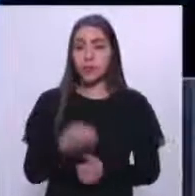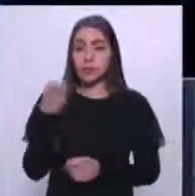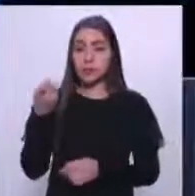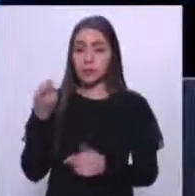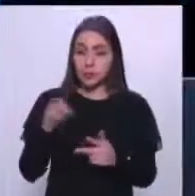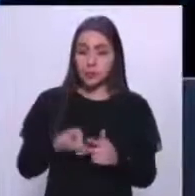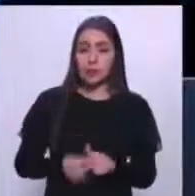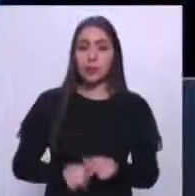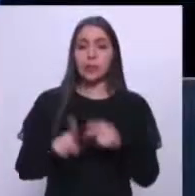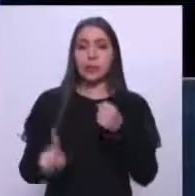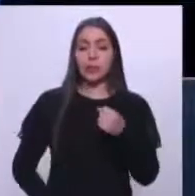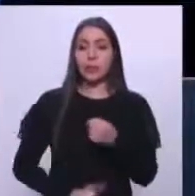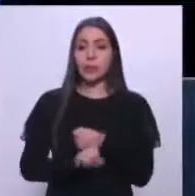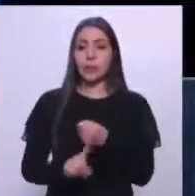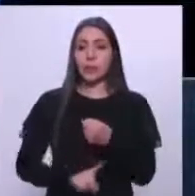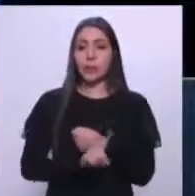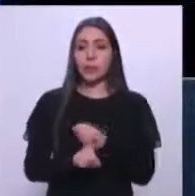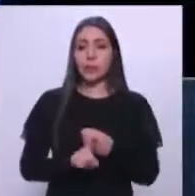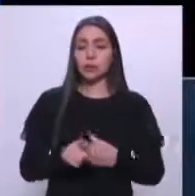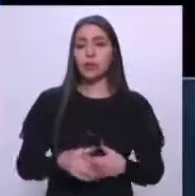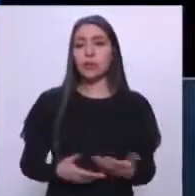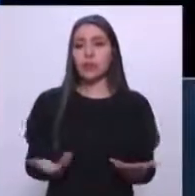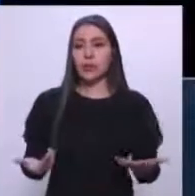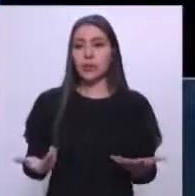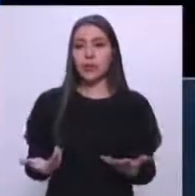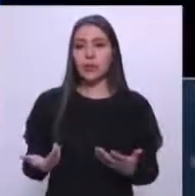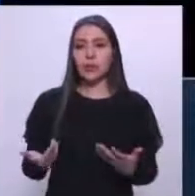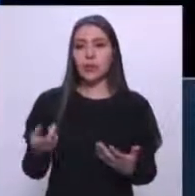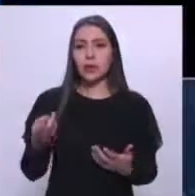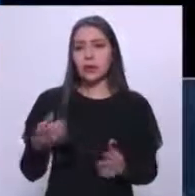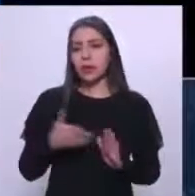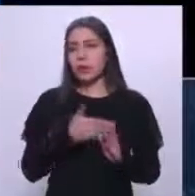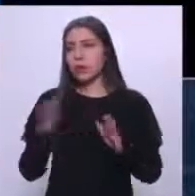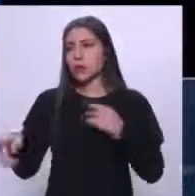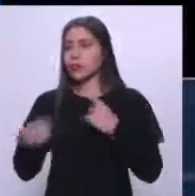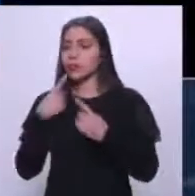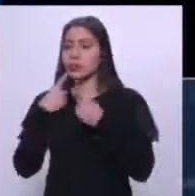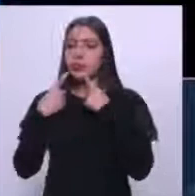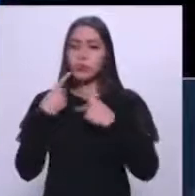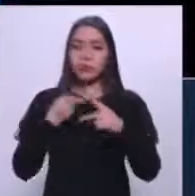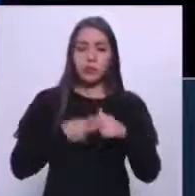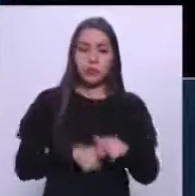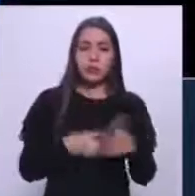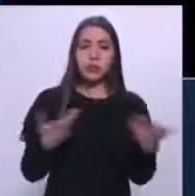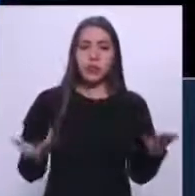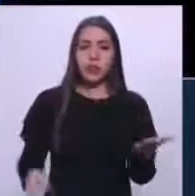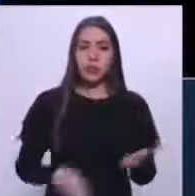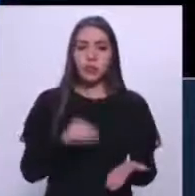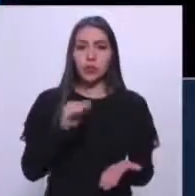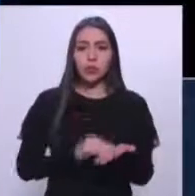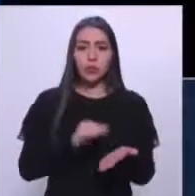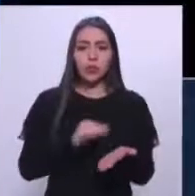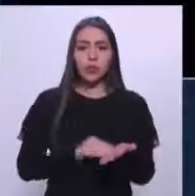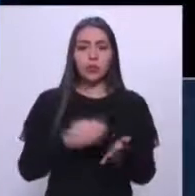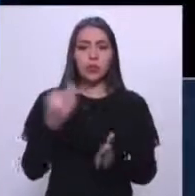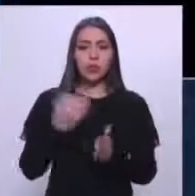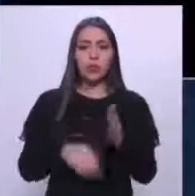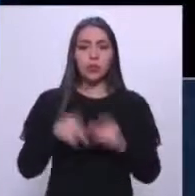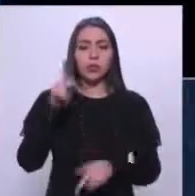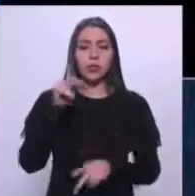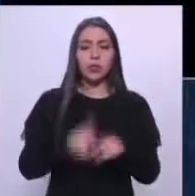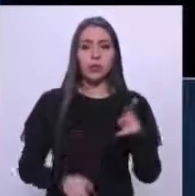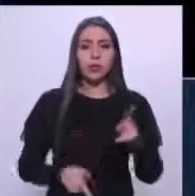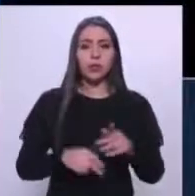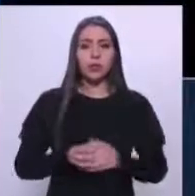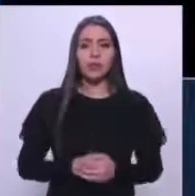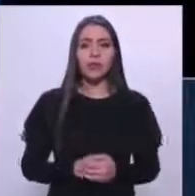cual se comienza, digamos, toda esta discusión. Así pero es. Entonces todavía está en suspenso.